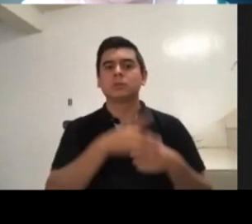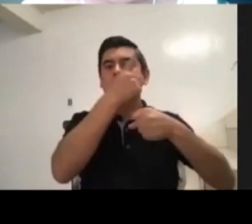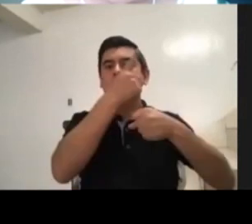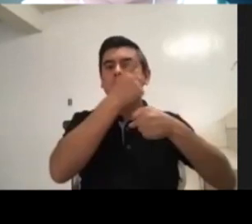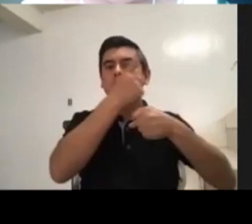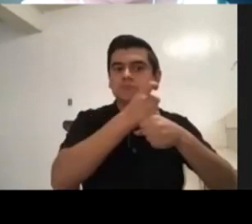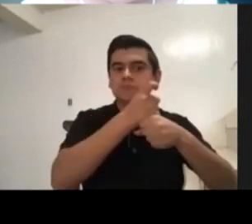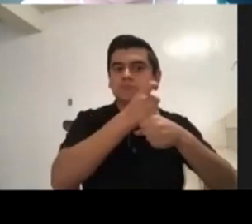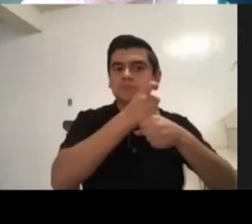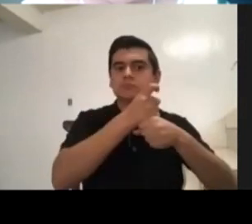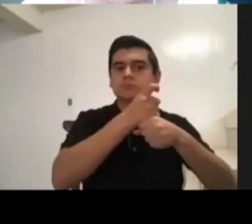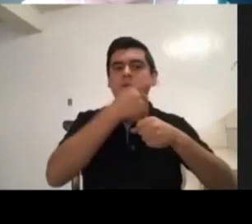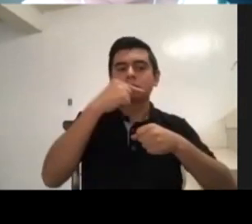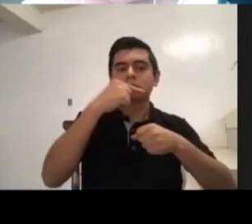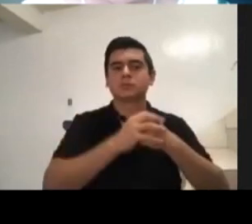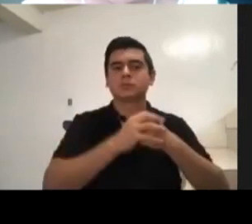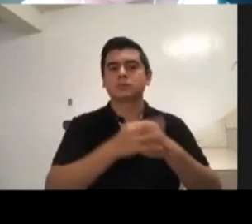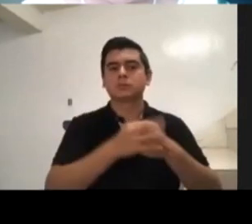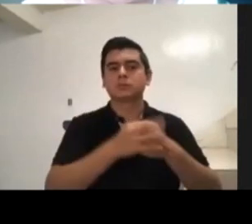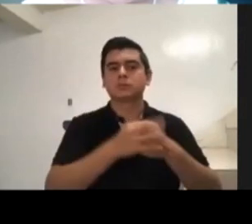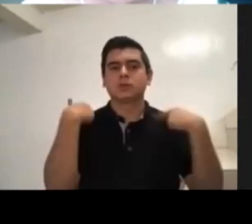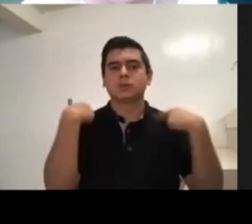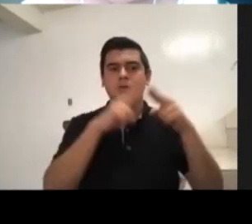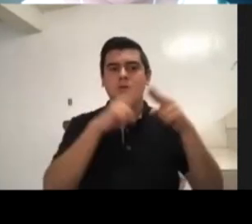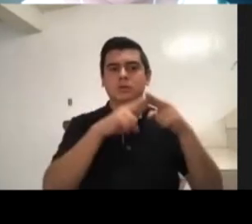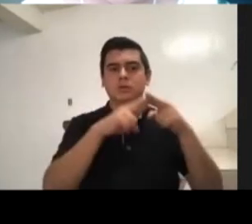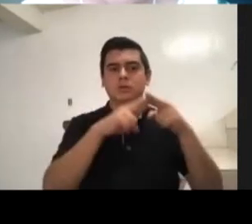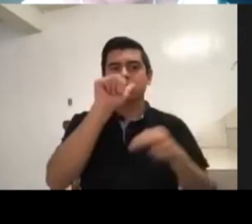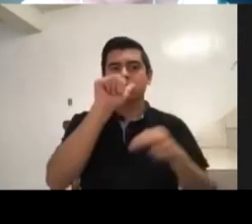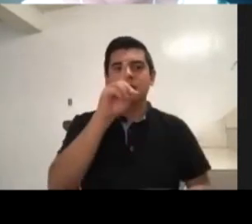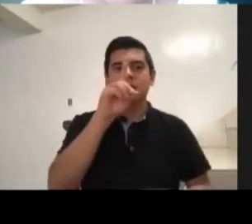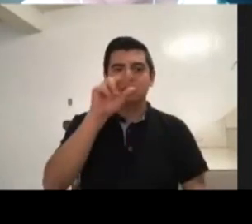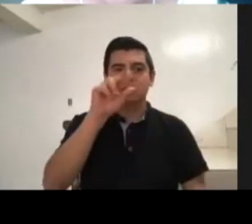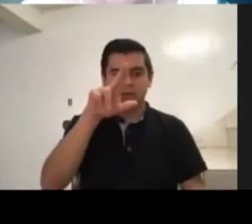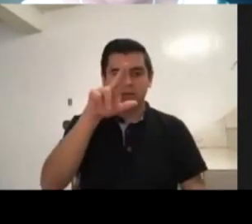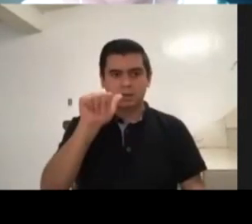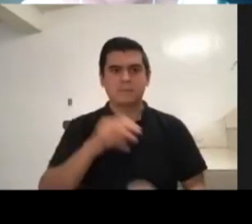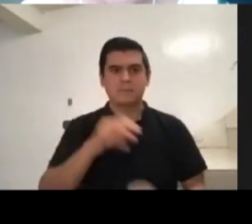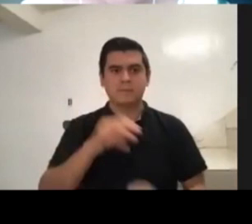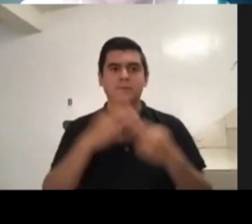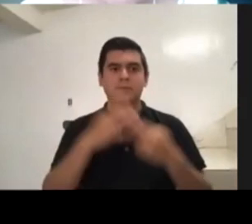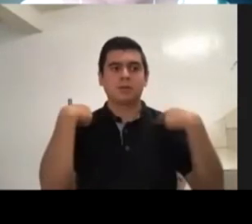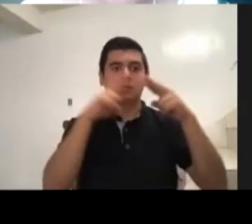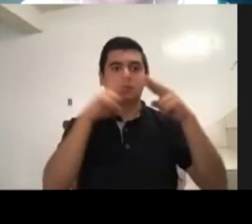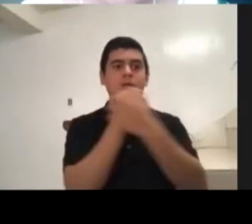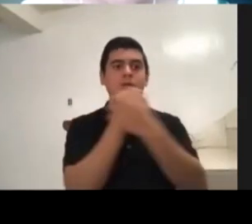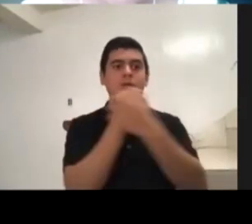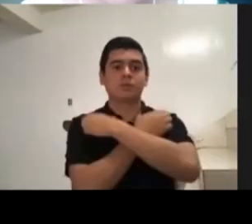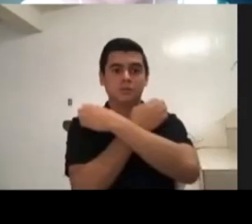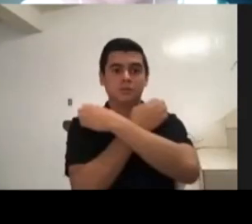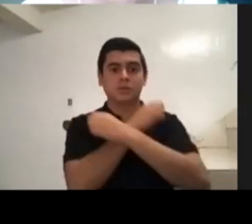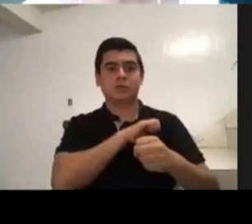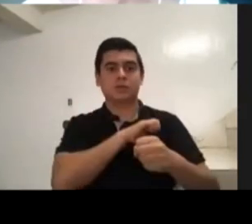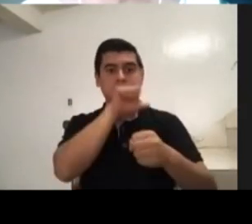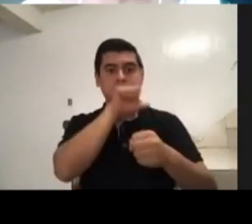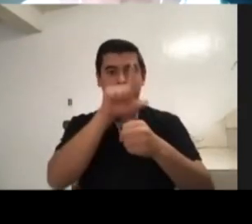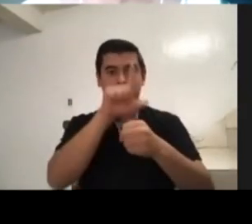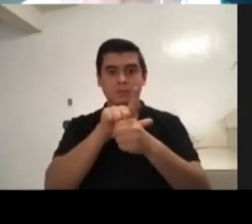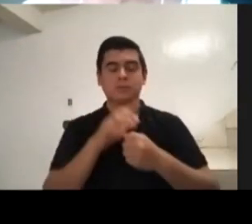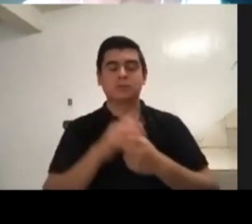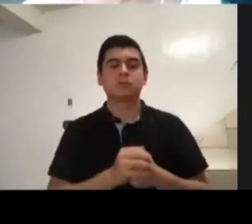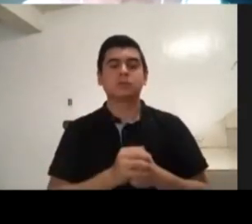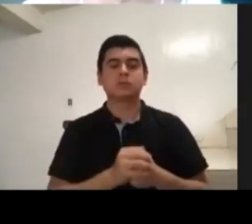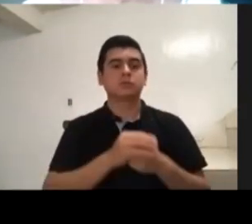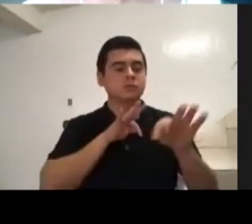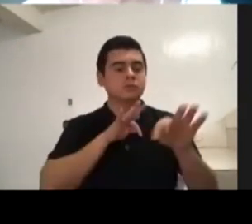maestra Adriana Pérez Carrión, que es maestra en educación especial y que se ha dedicado pues, por muchísimos